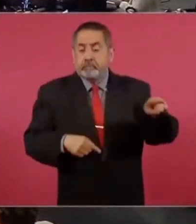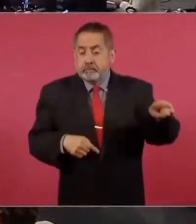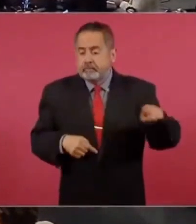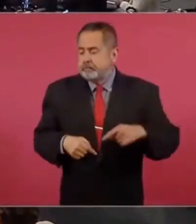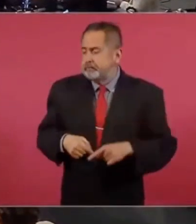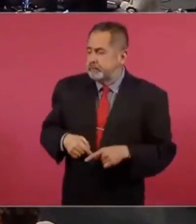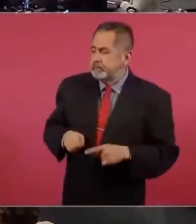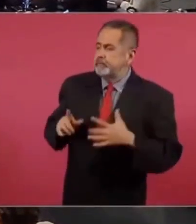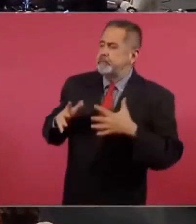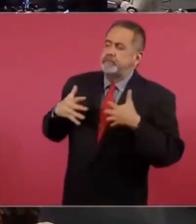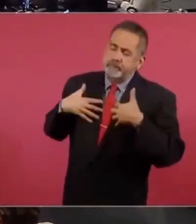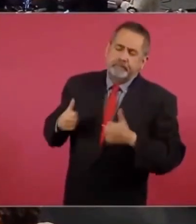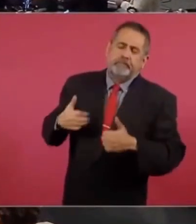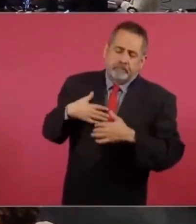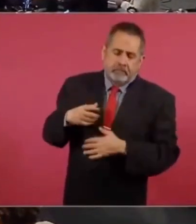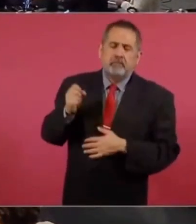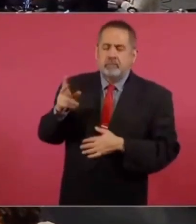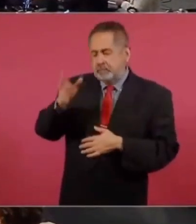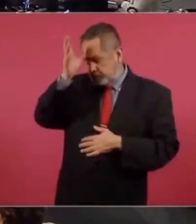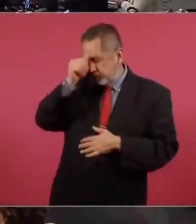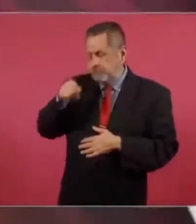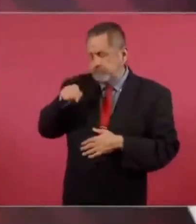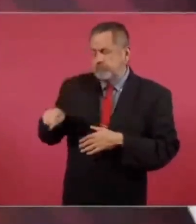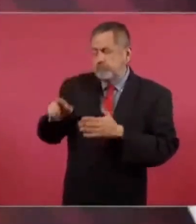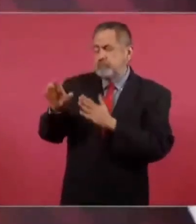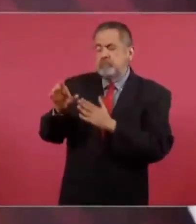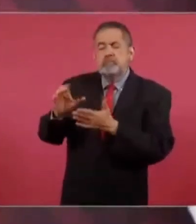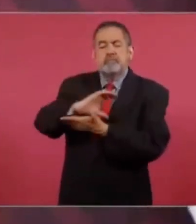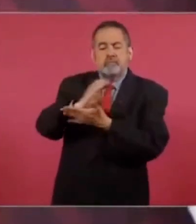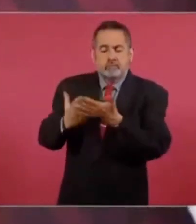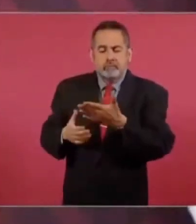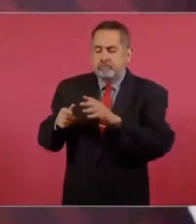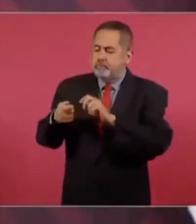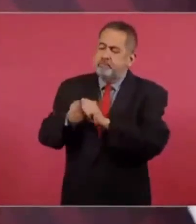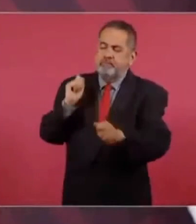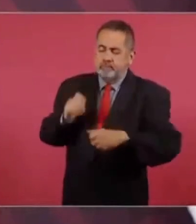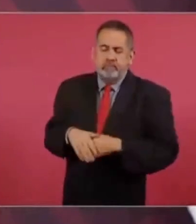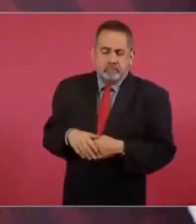entendieron muchos y hubieron